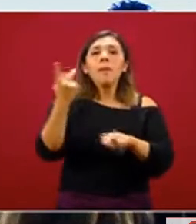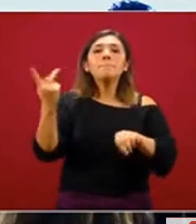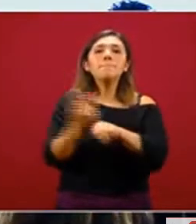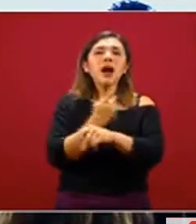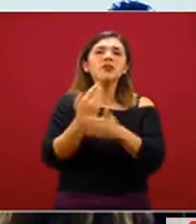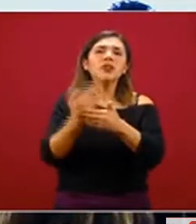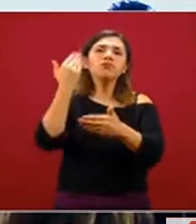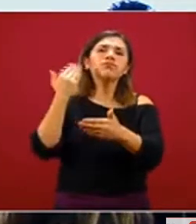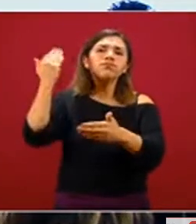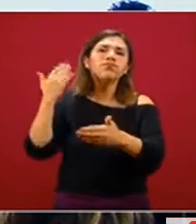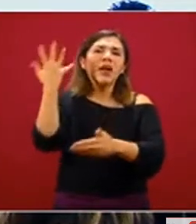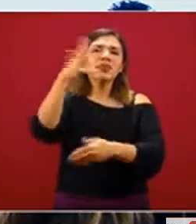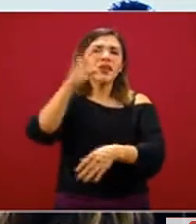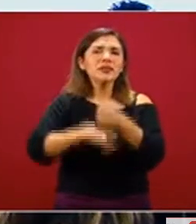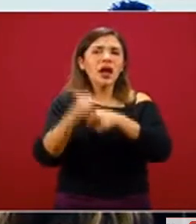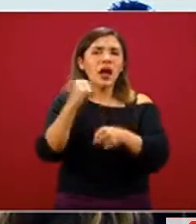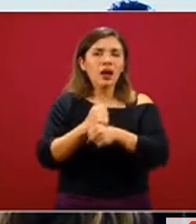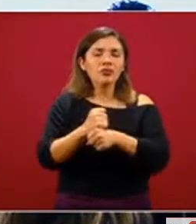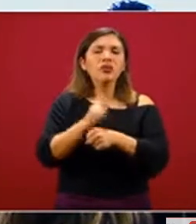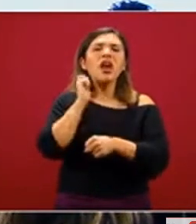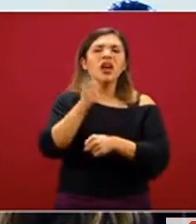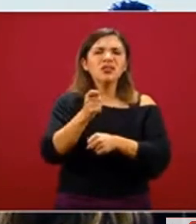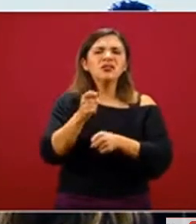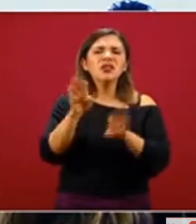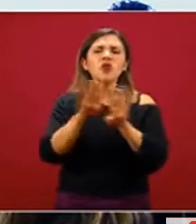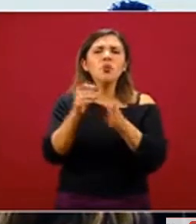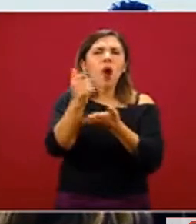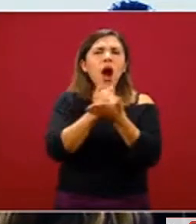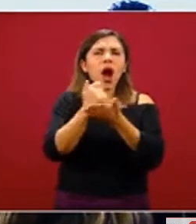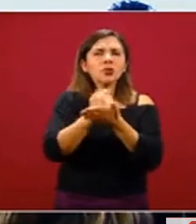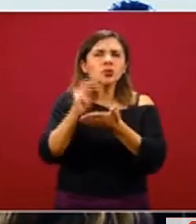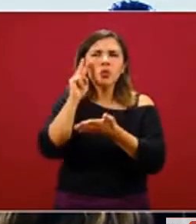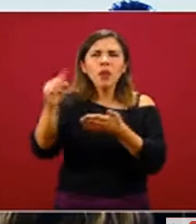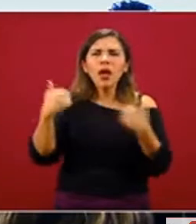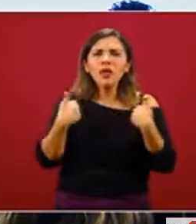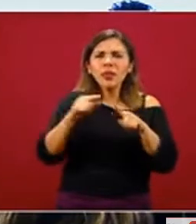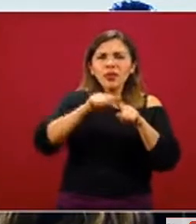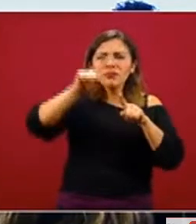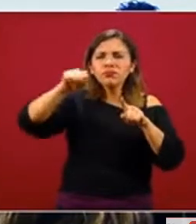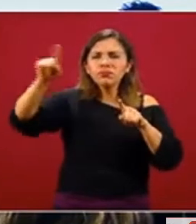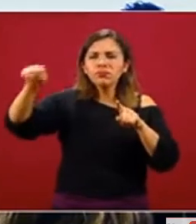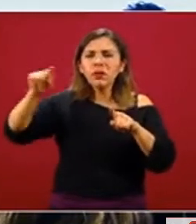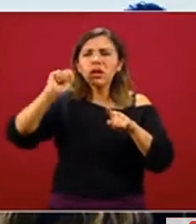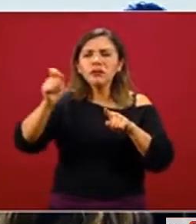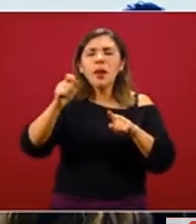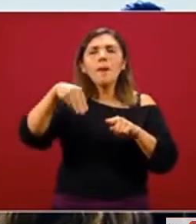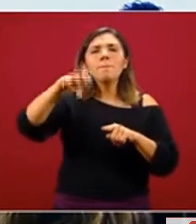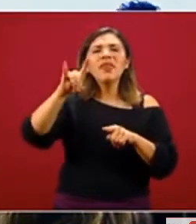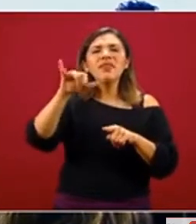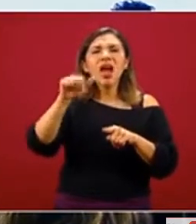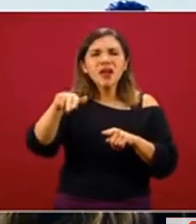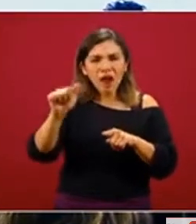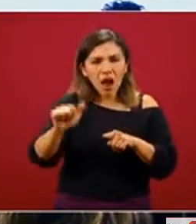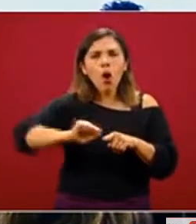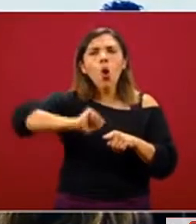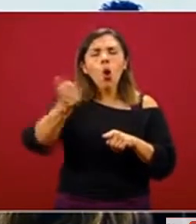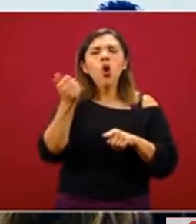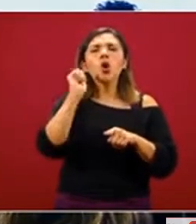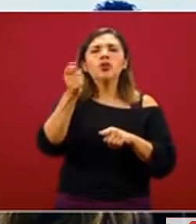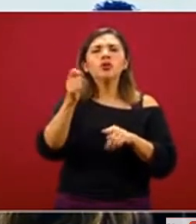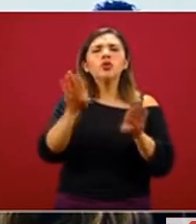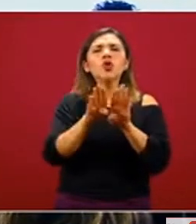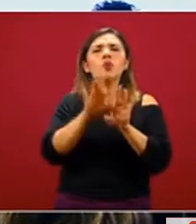los últimos 10 años, que es este canal que se marca en azul, en donde la línea en medio es la mediana y los otros son los